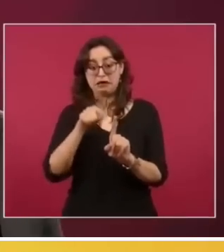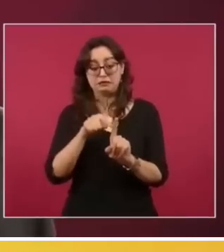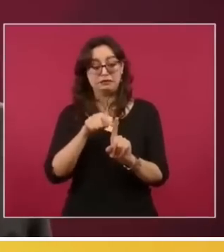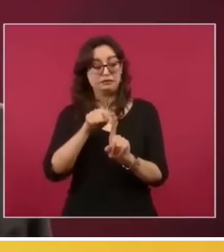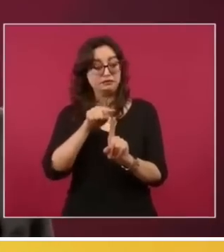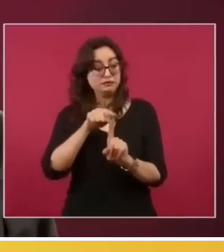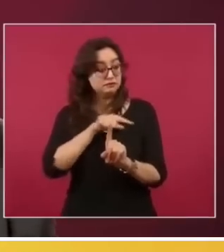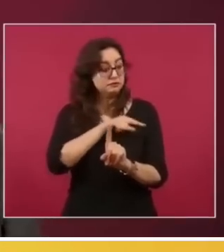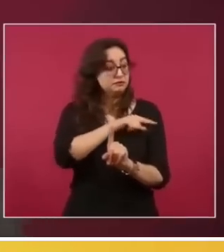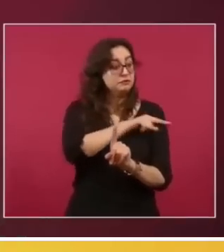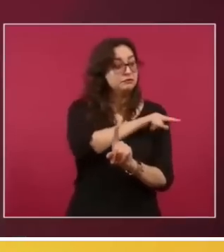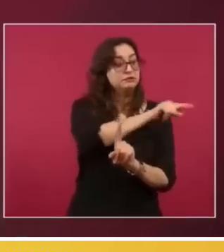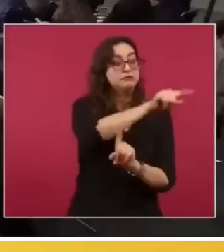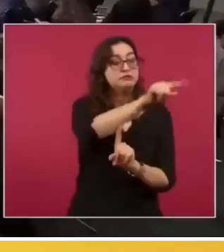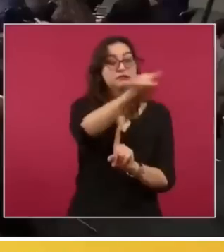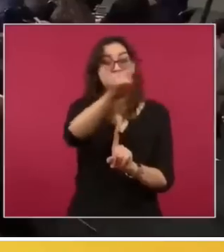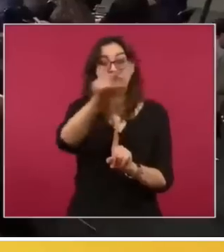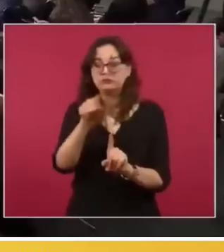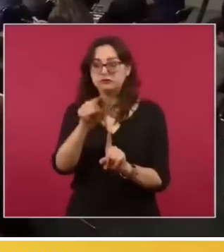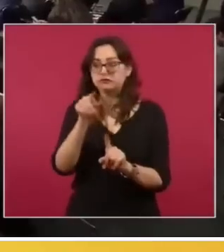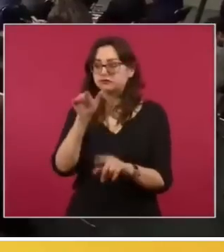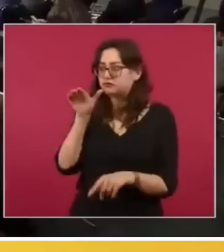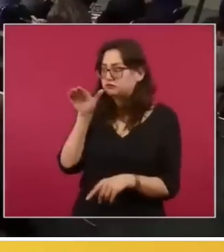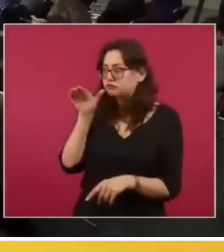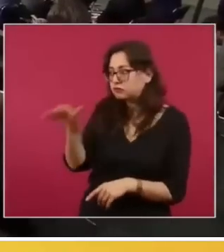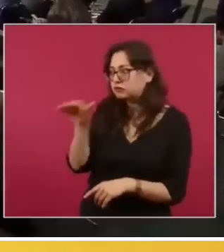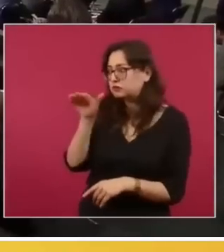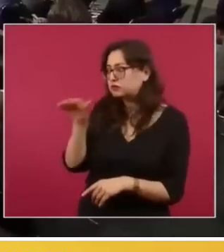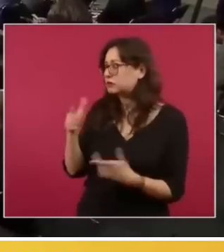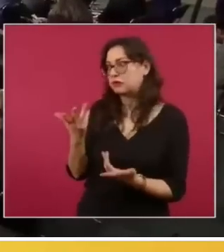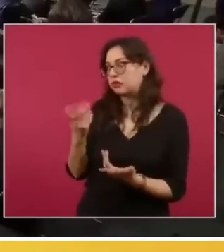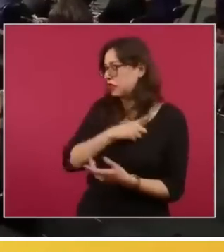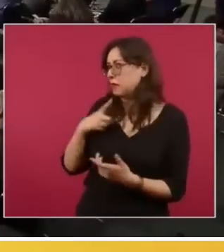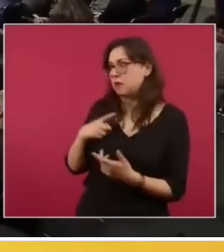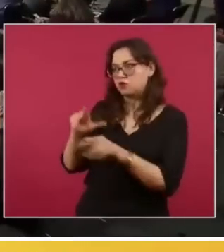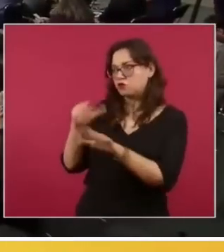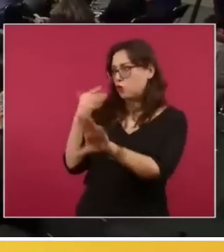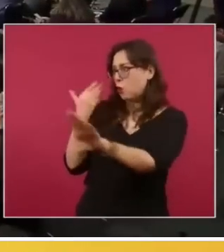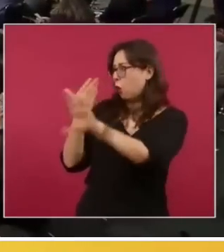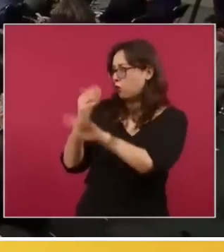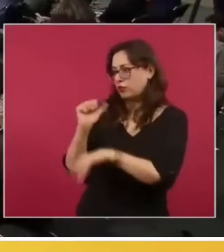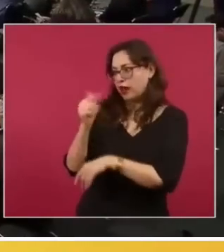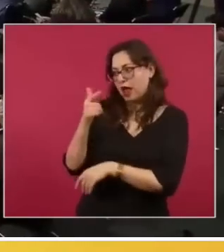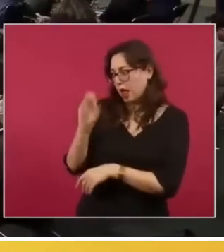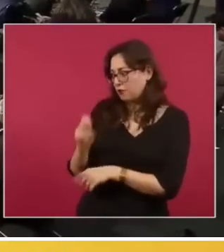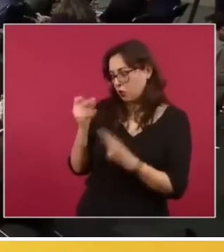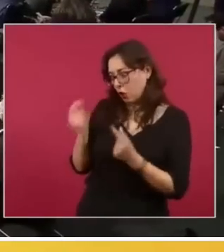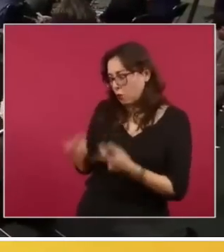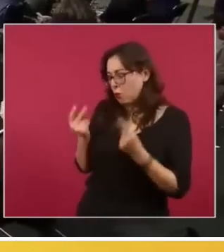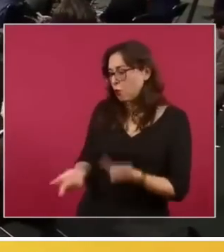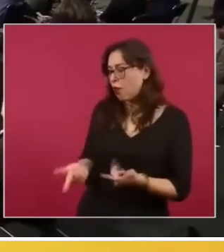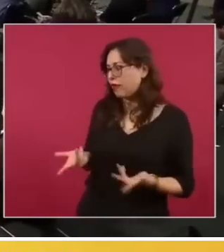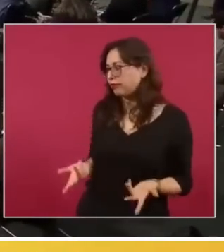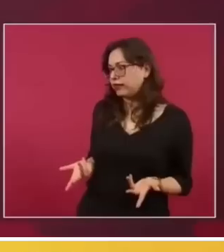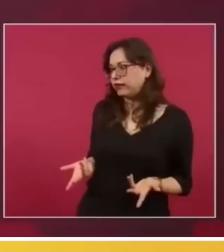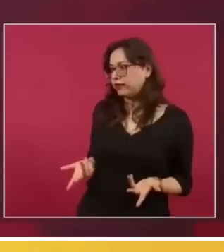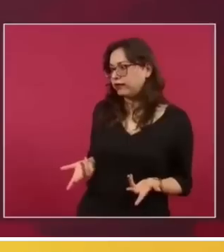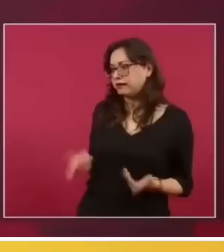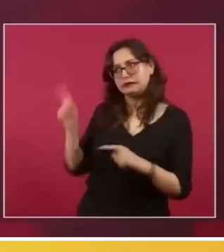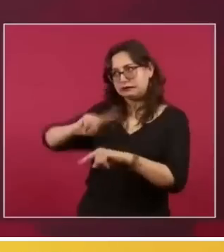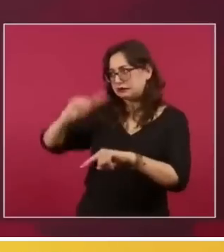Que se baje MIT